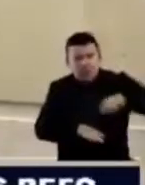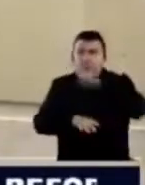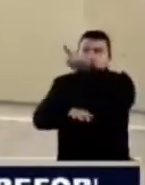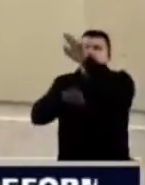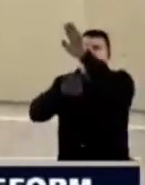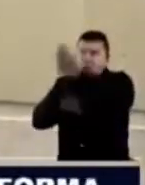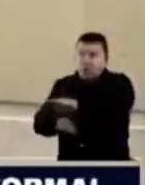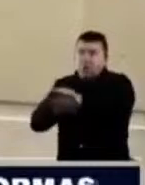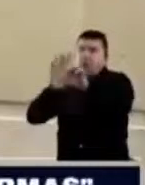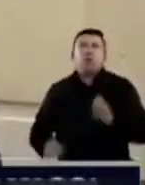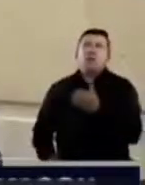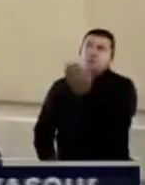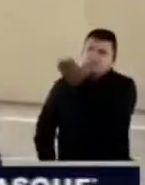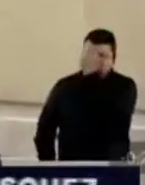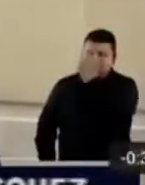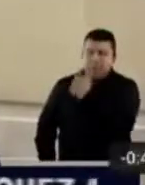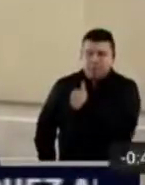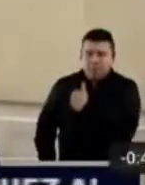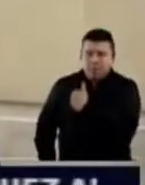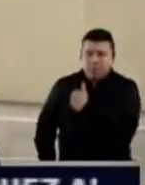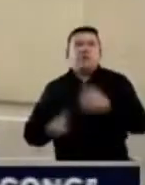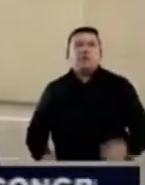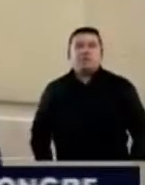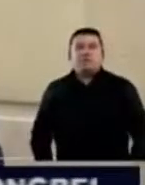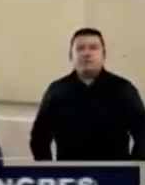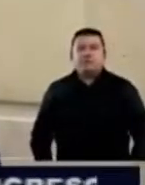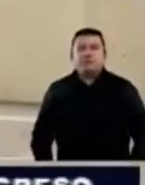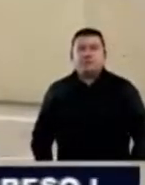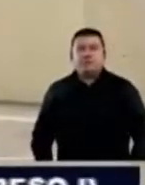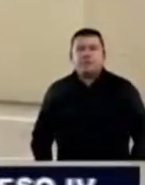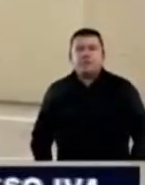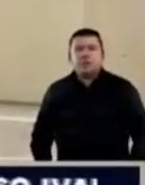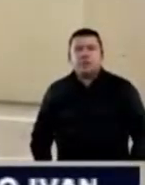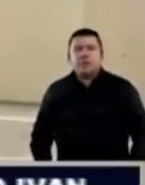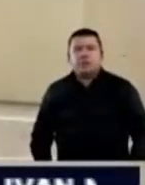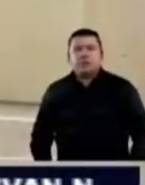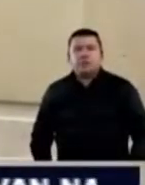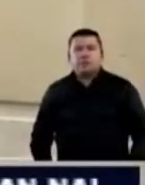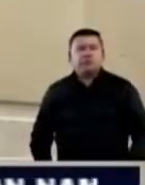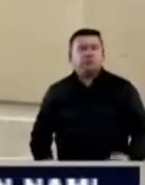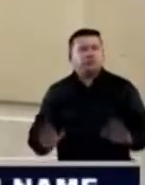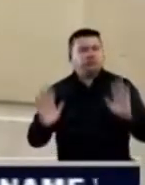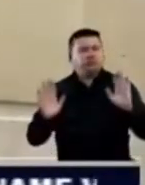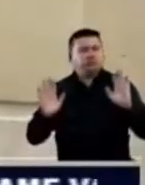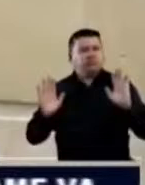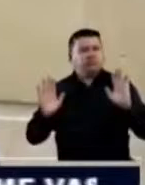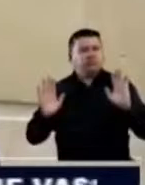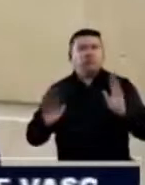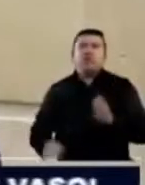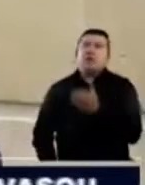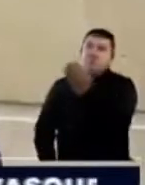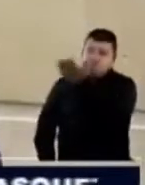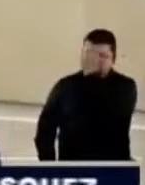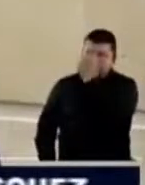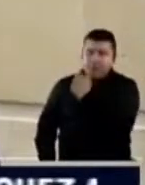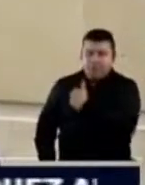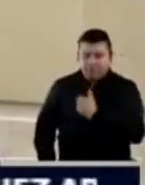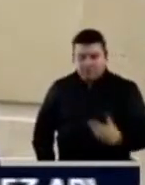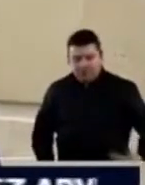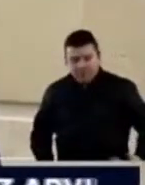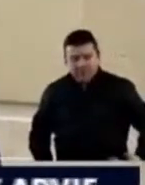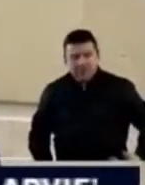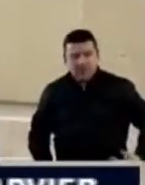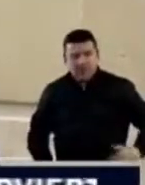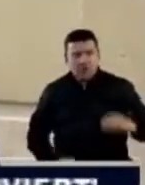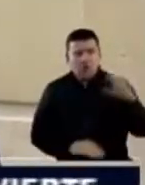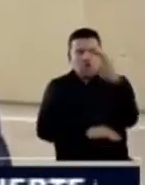del Capitolio Nacional, pues no es tal democracia, porque cuando se han hecho elegir, muchas de